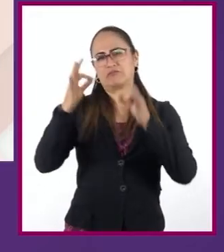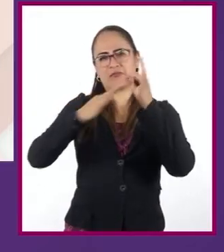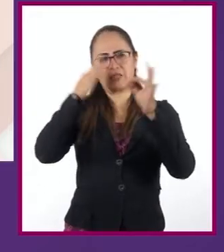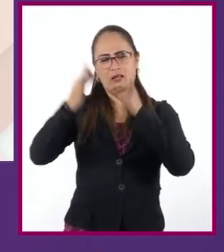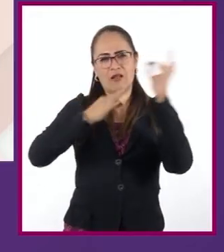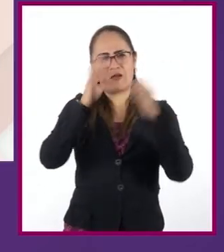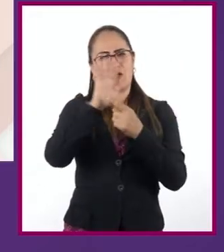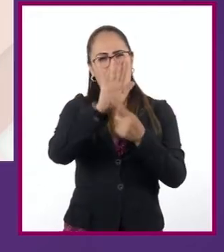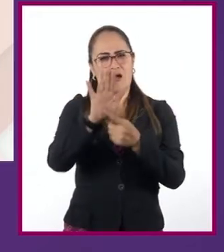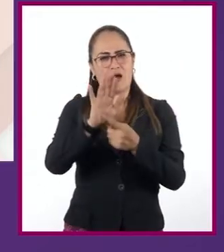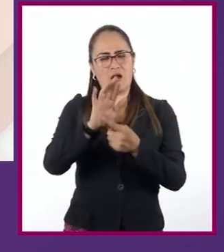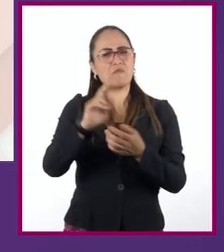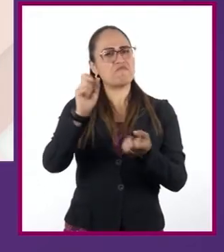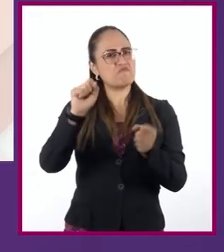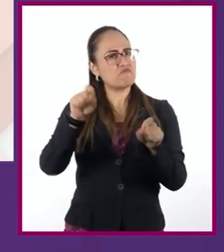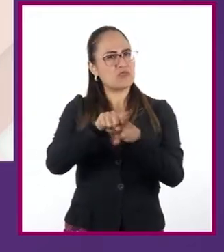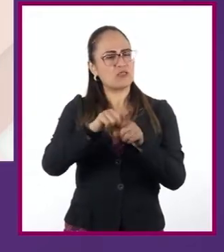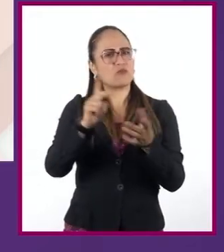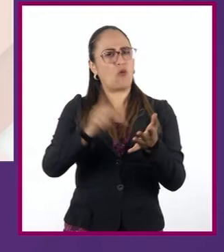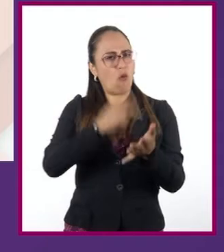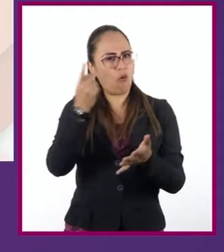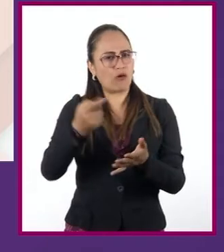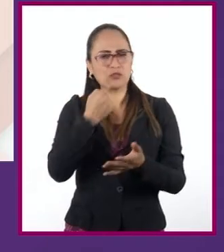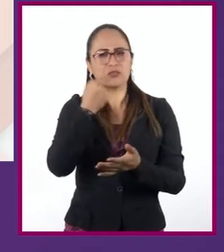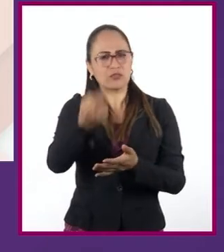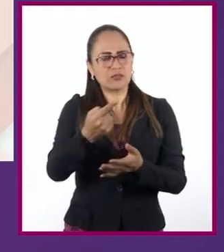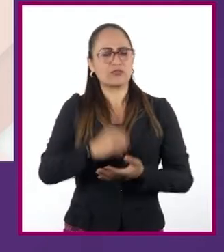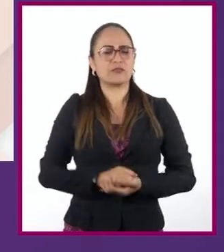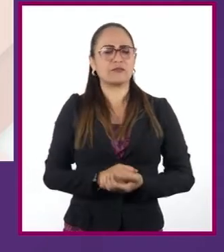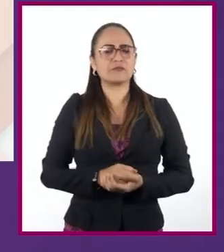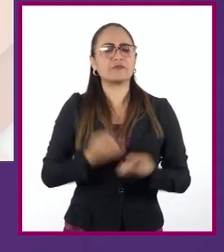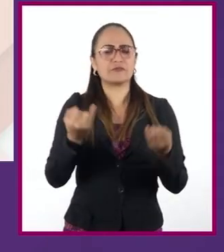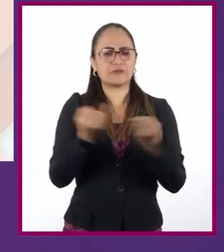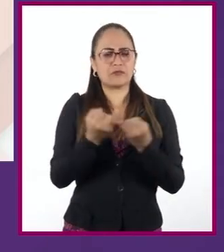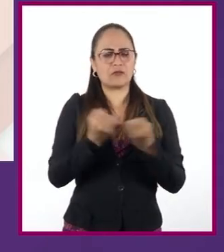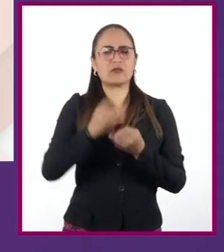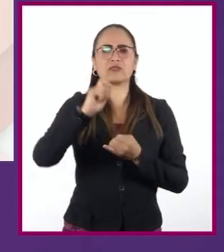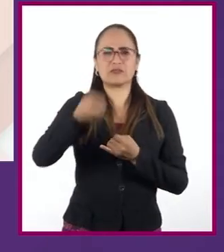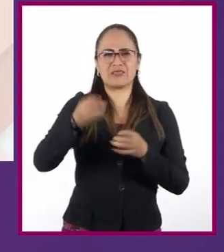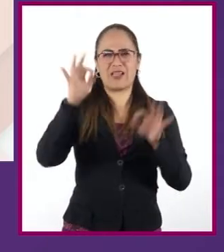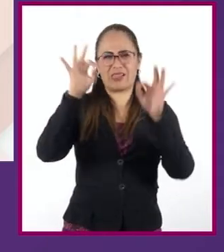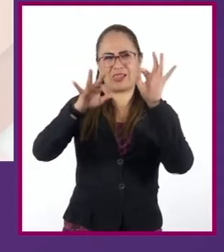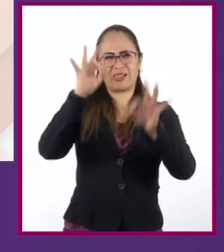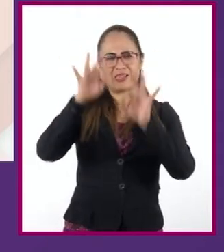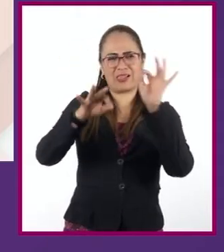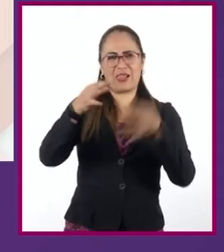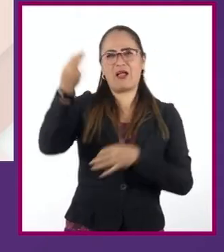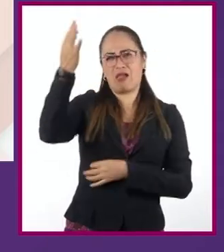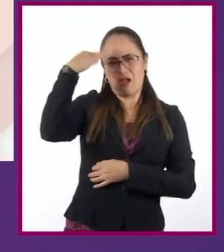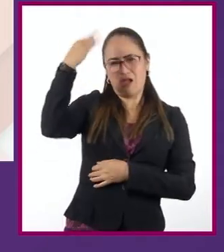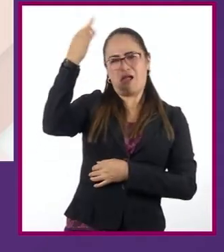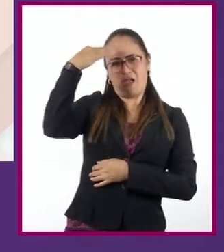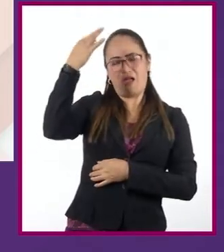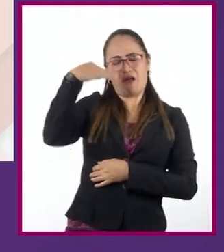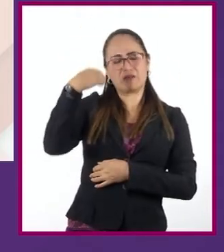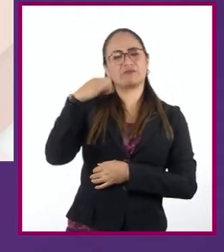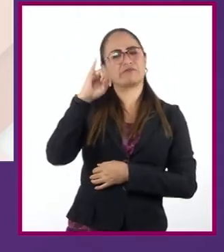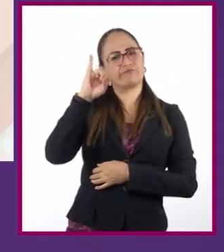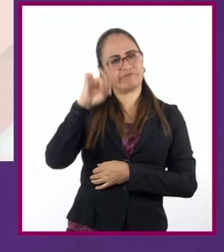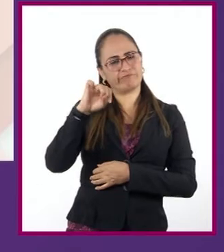anterior indica que los recursos visuales y lingüísticos del mensaje publicitario influyen de manera considerable.